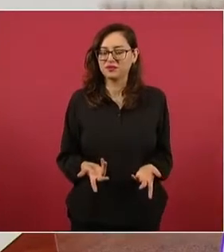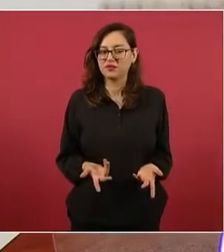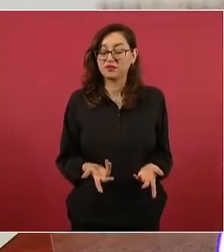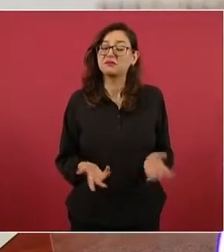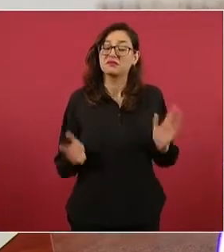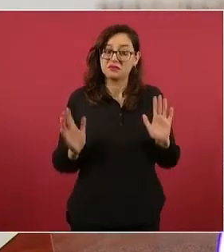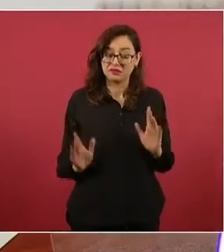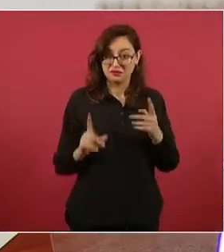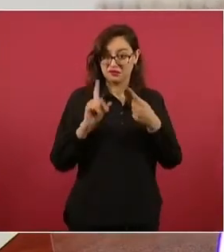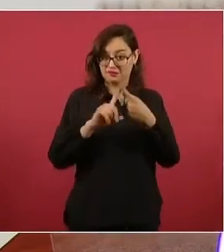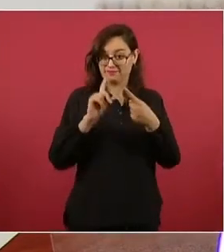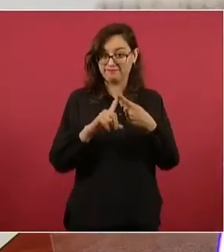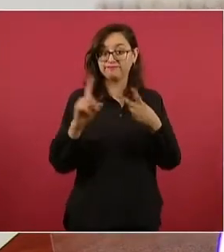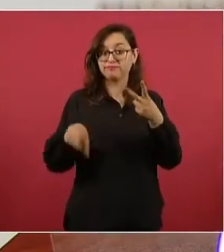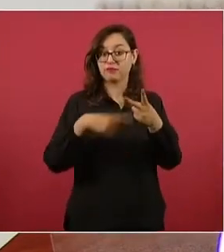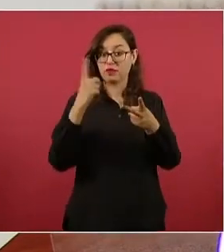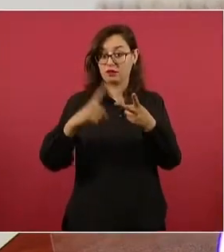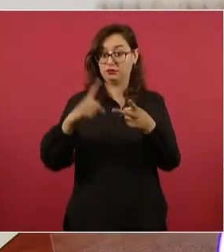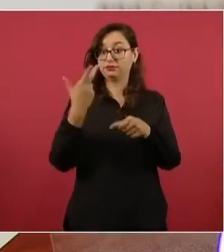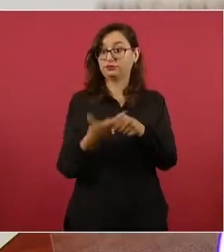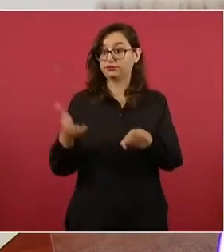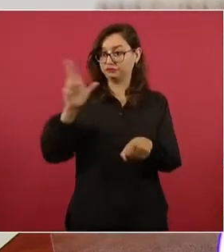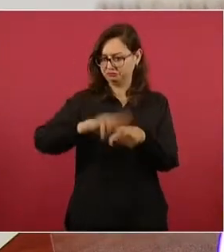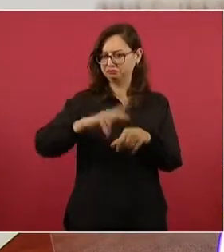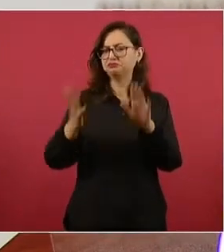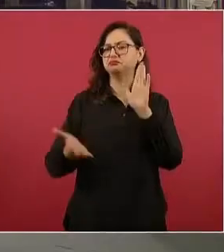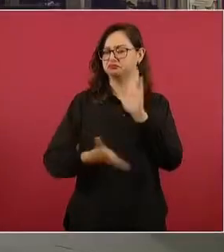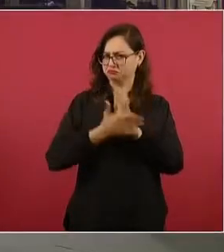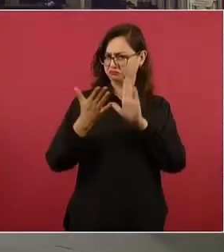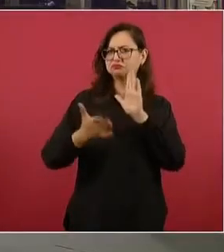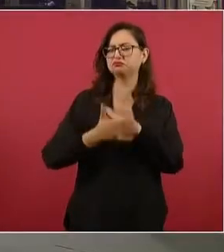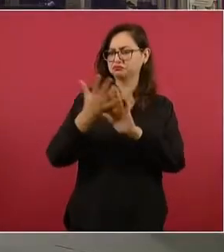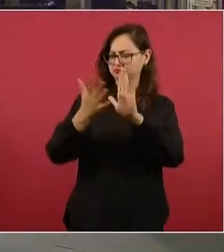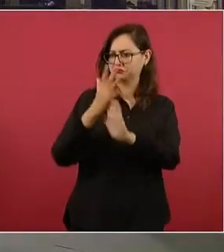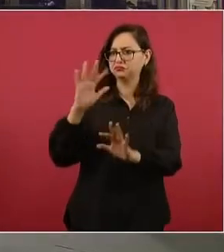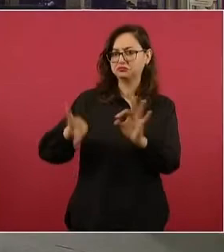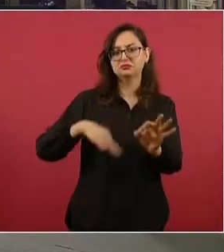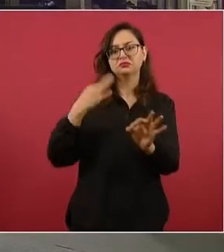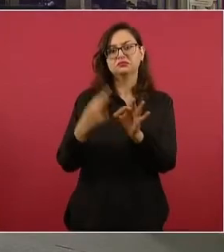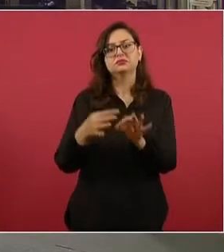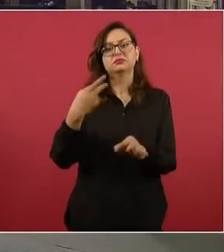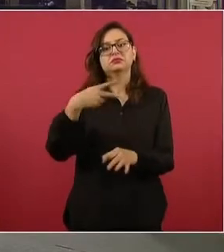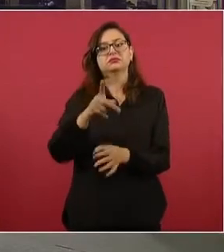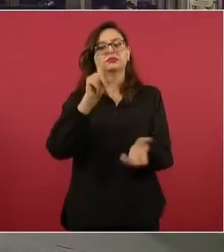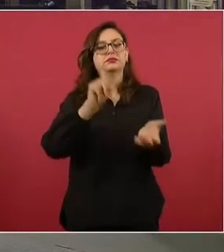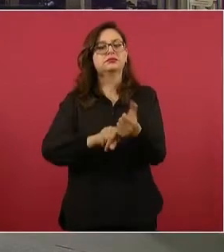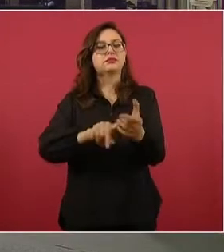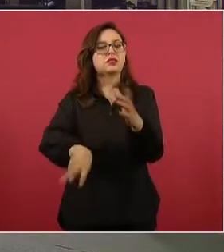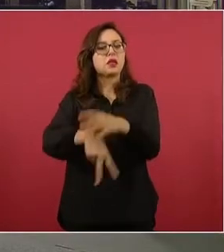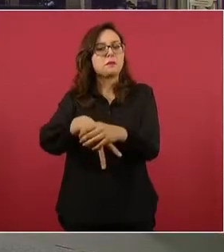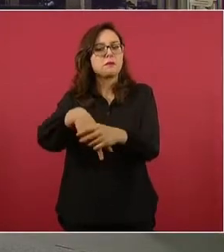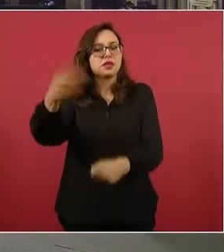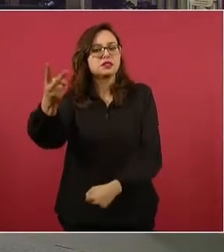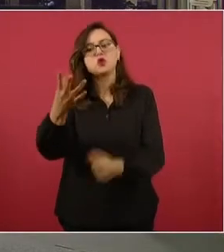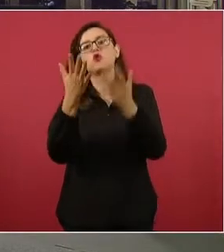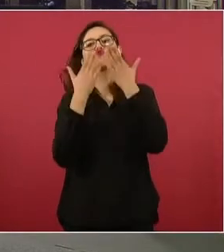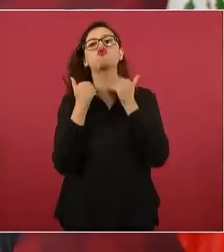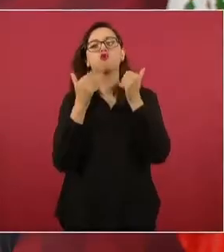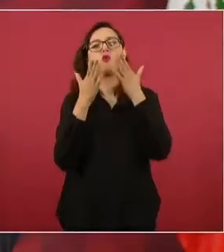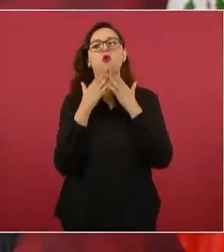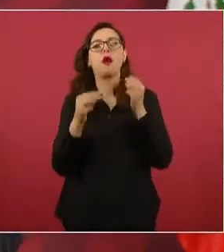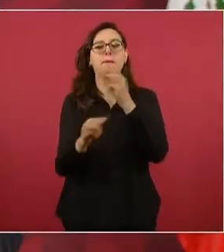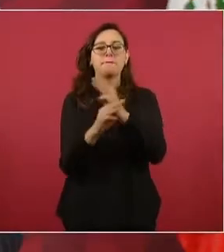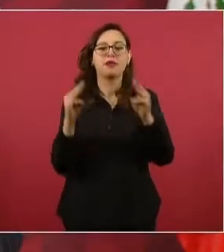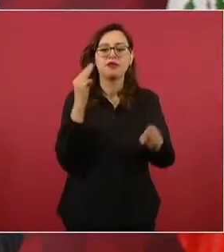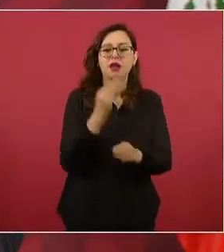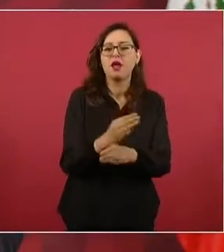requiere equiparlo y se requiere tener médicos y tener especialistas